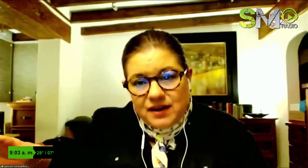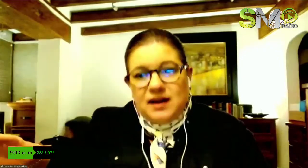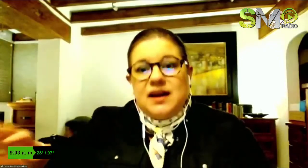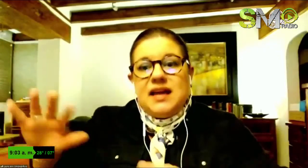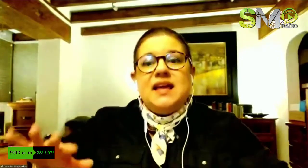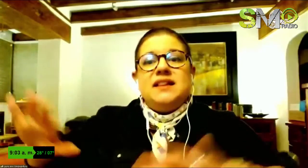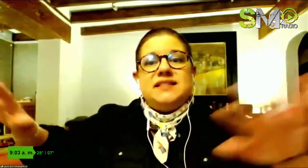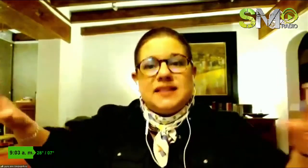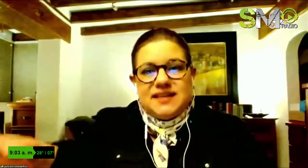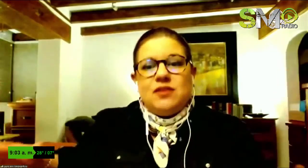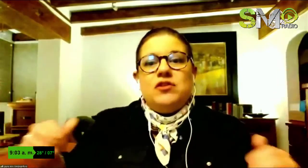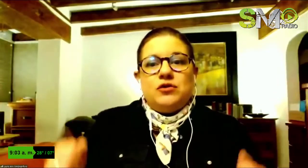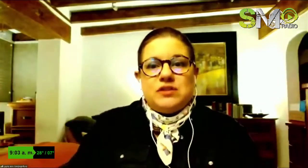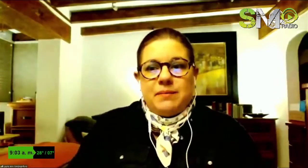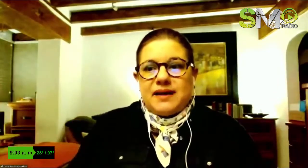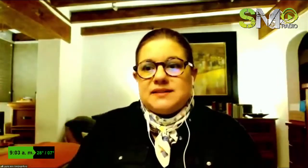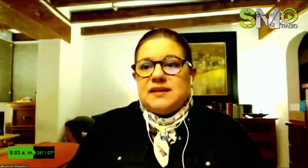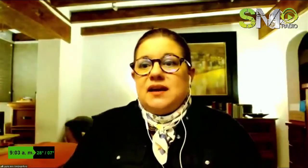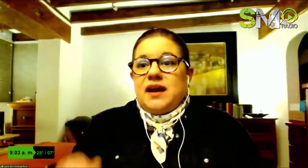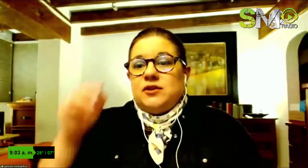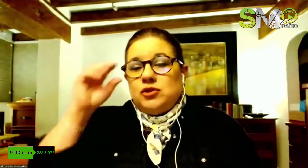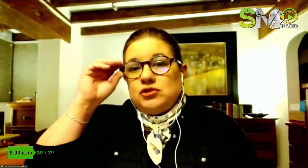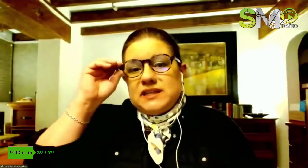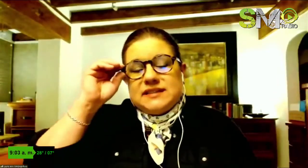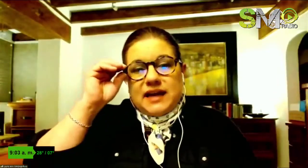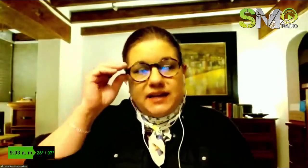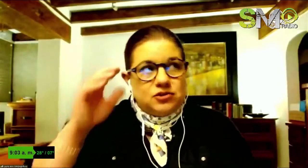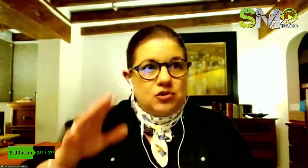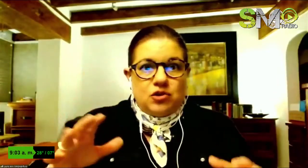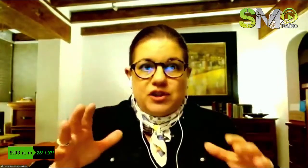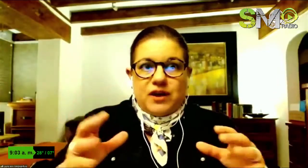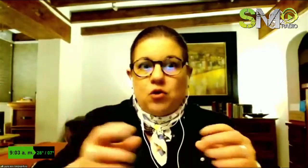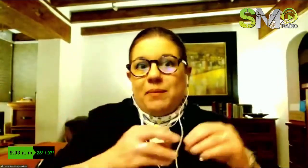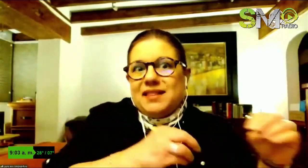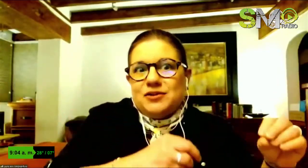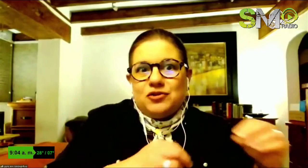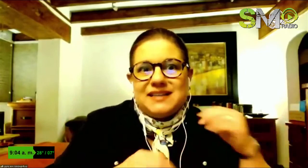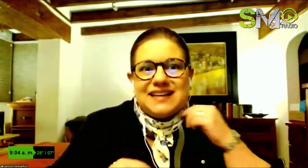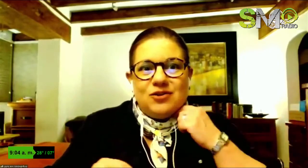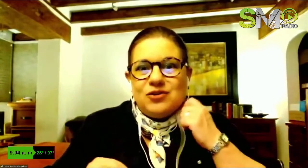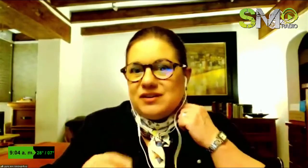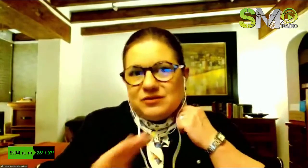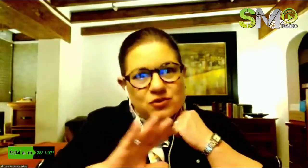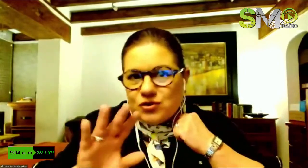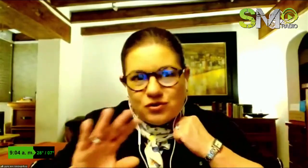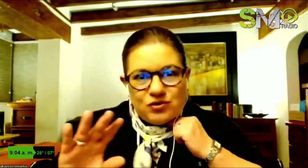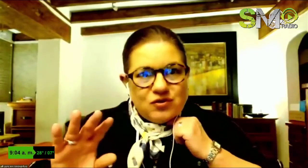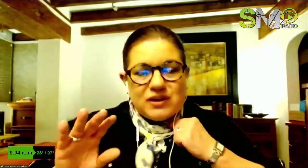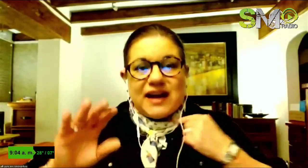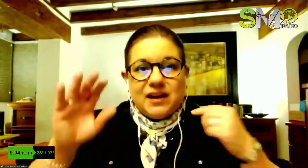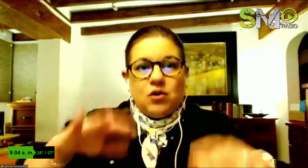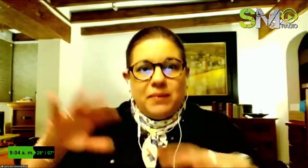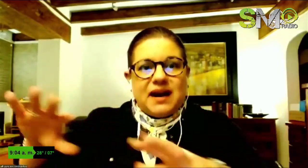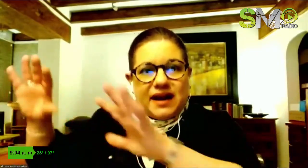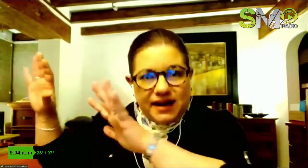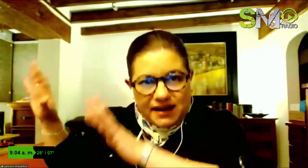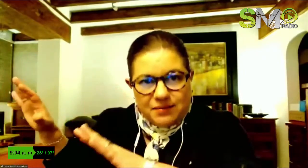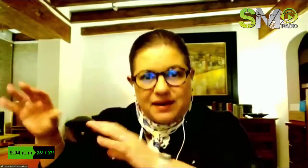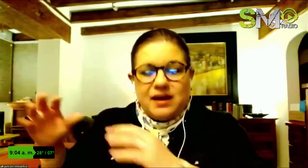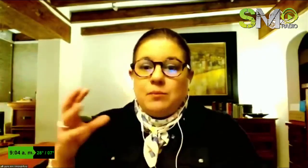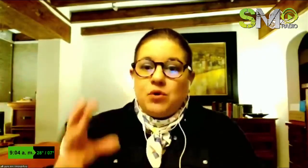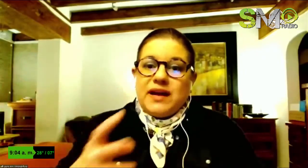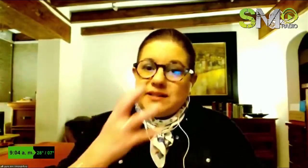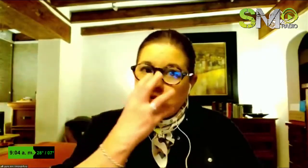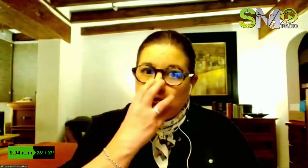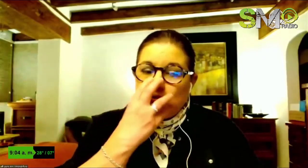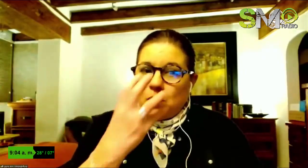libre y distanciado de los demás. Entonces, esto de comer dentro del salón, no, hay que comer al aire